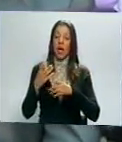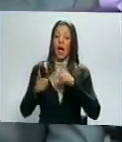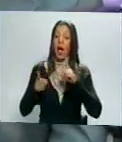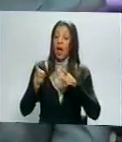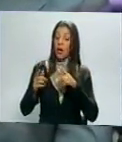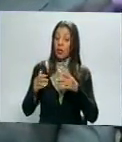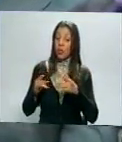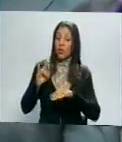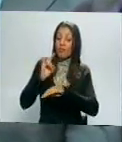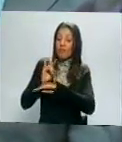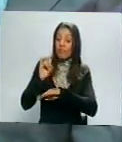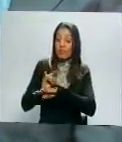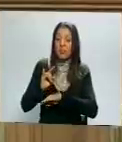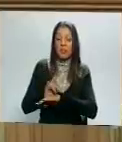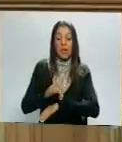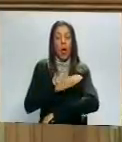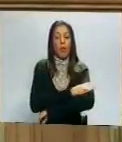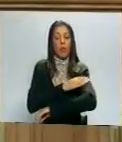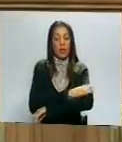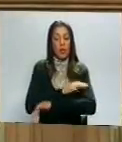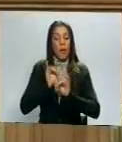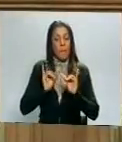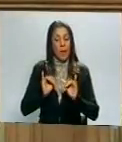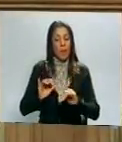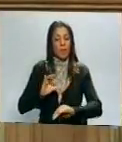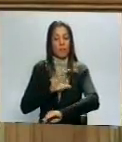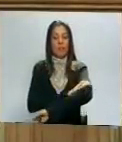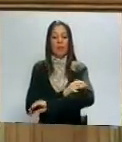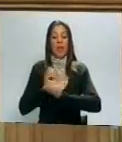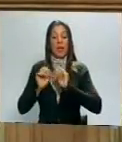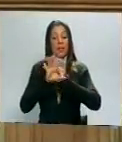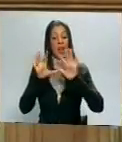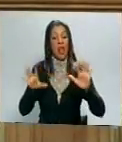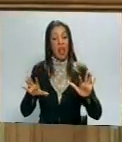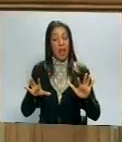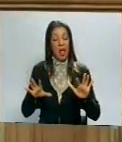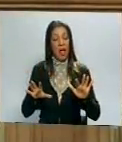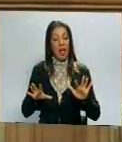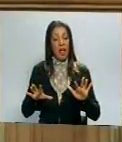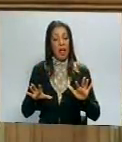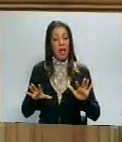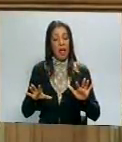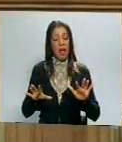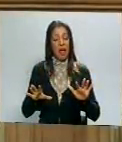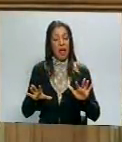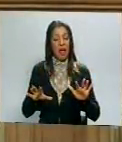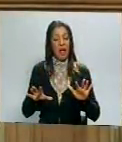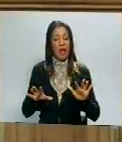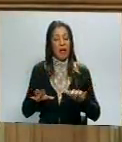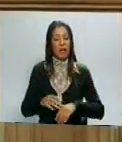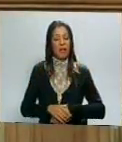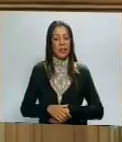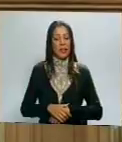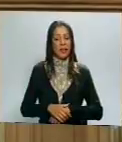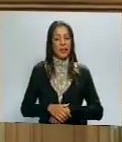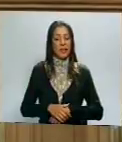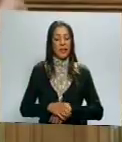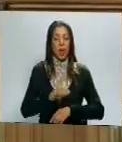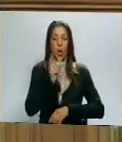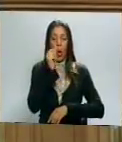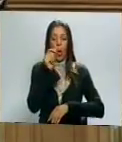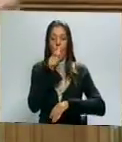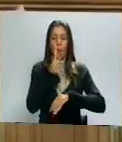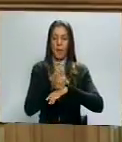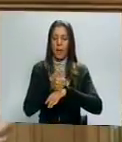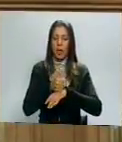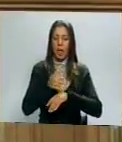un fraude continuado en todo caso, pues. Claro, claro. Hasta que Ramos Alumno se instale y